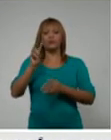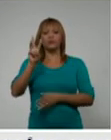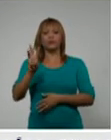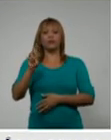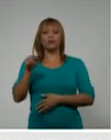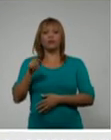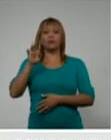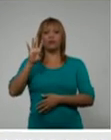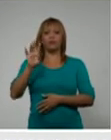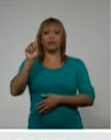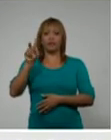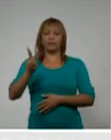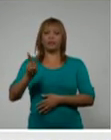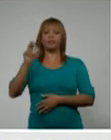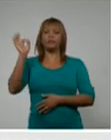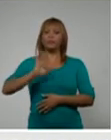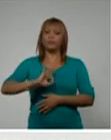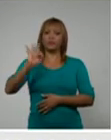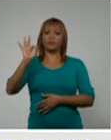3,42%.